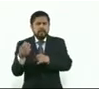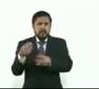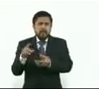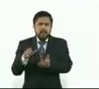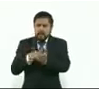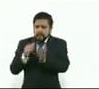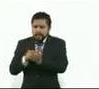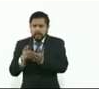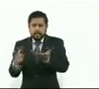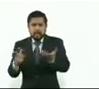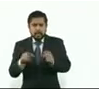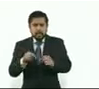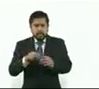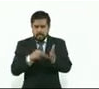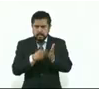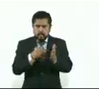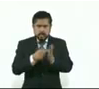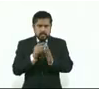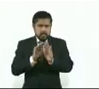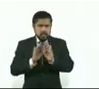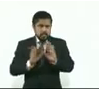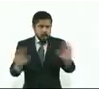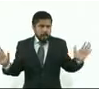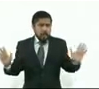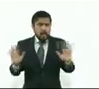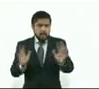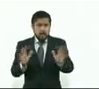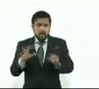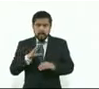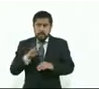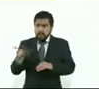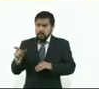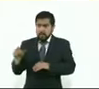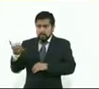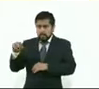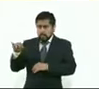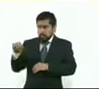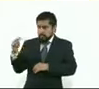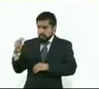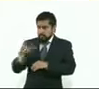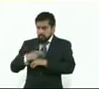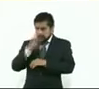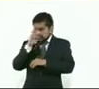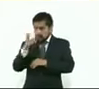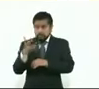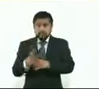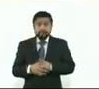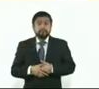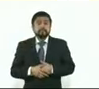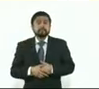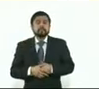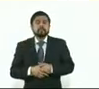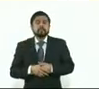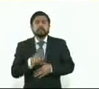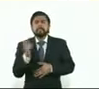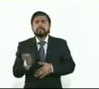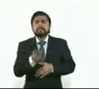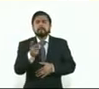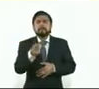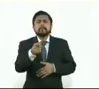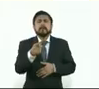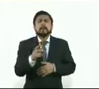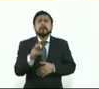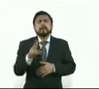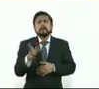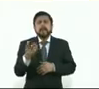hay suficientes firmas para que se lleve a cabo esta revocación. Y por último me gustaría preguntarle, ¿cuál es el saldo de asistencia que ha tenido la verbena navideña